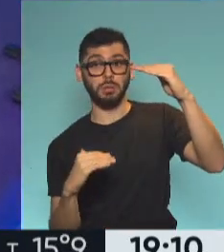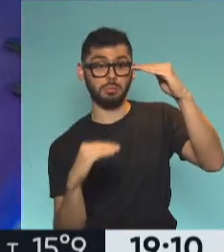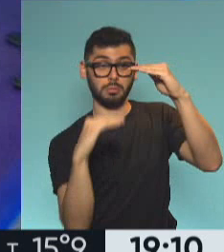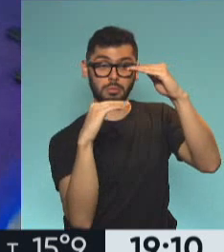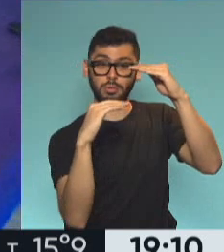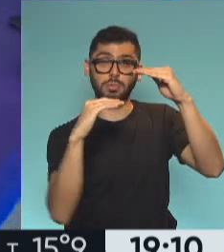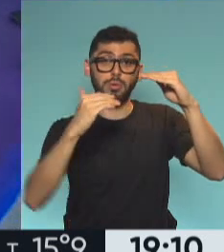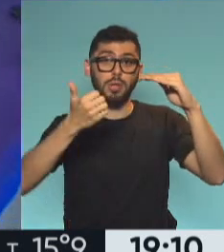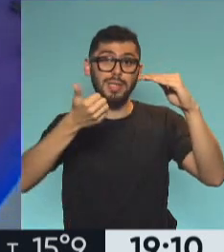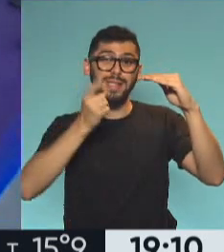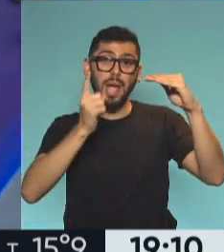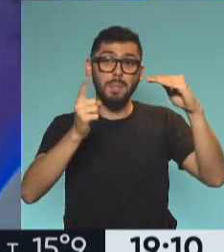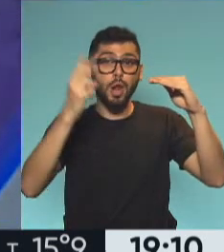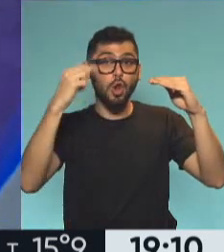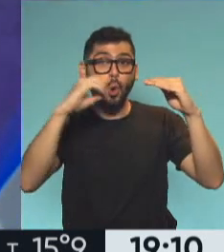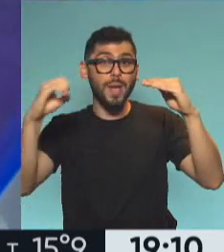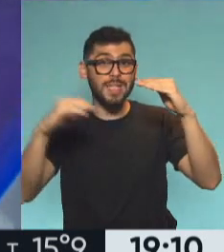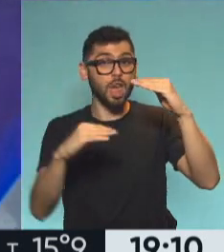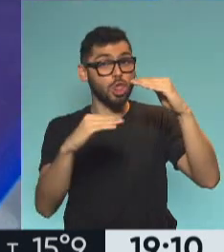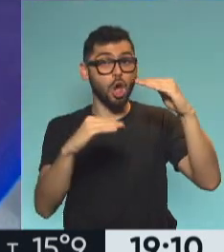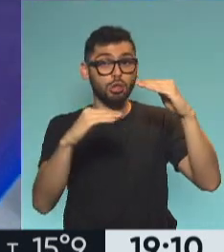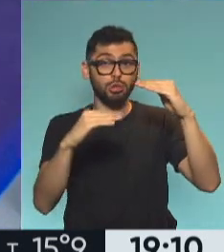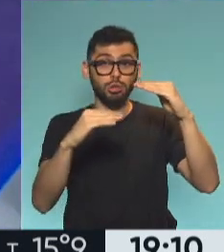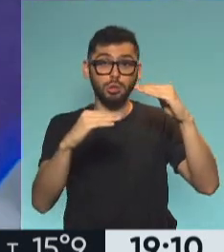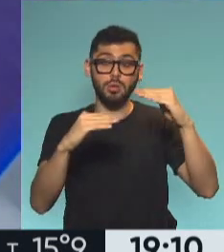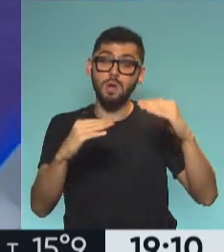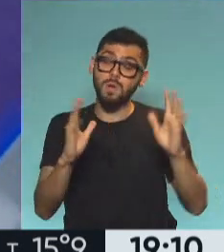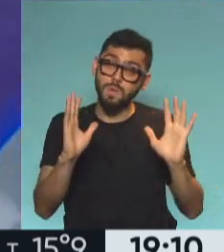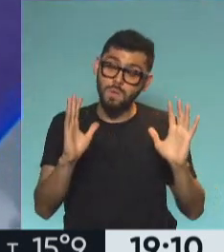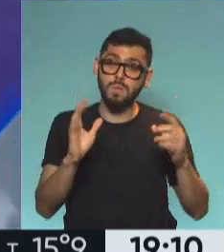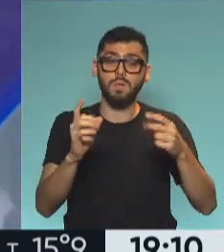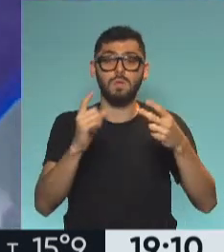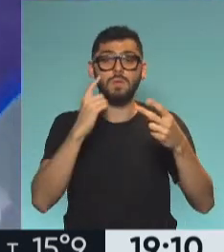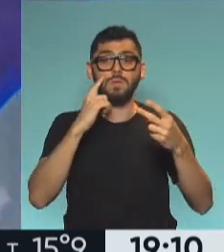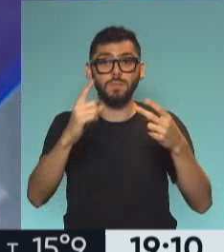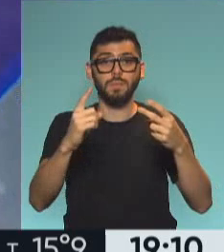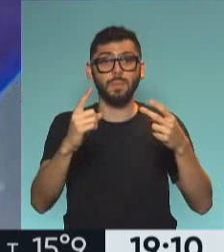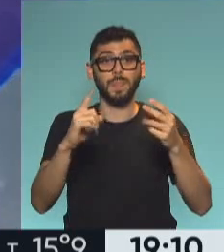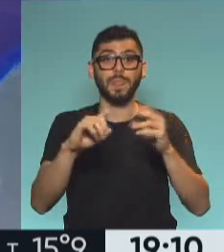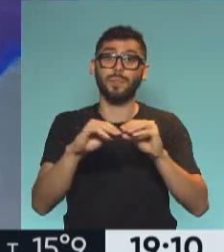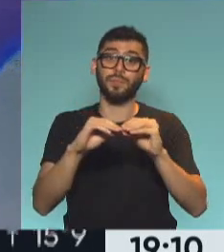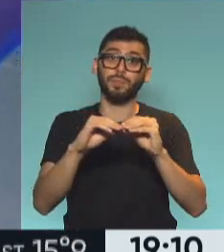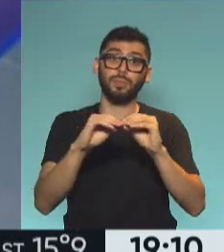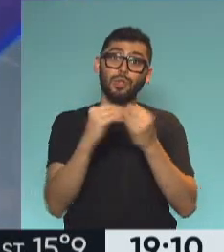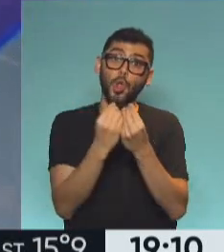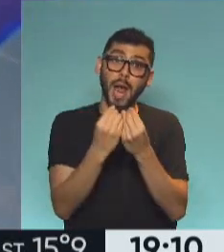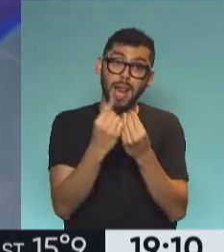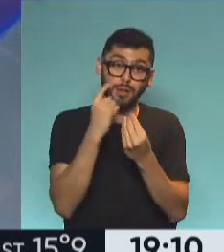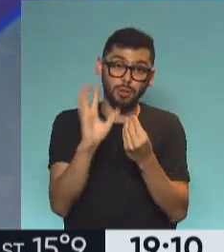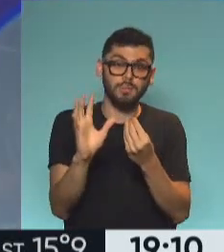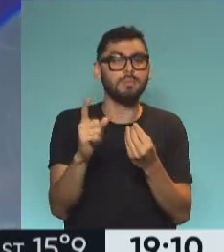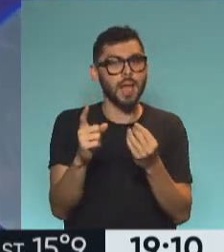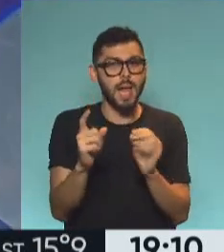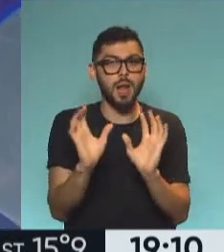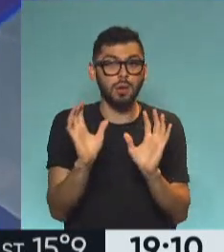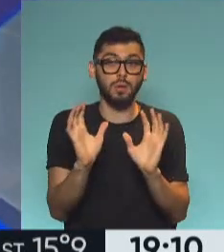Y tiene que tener en cuenta lo que es el número total. Total, obvio. ¿No? Está muy clarito en el gráfico. Vamos